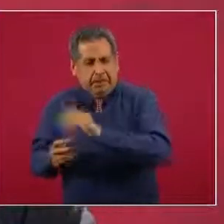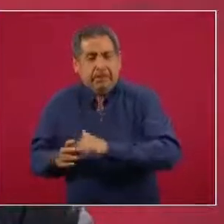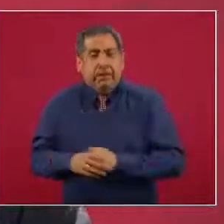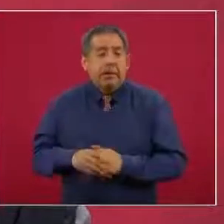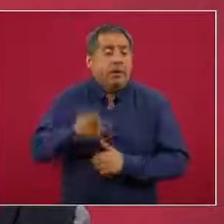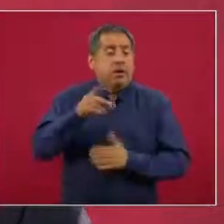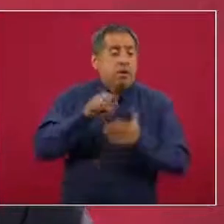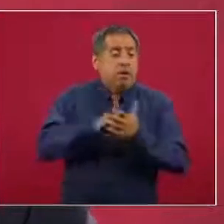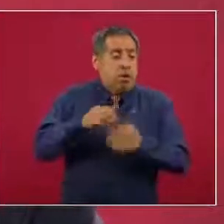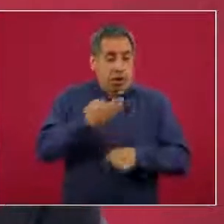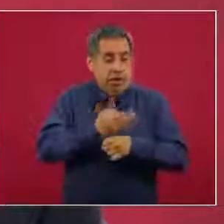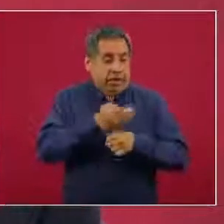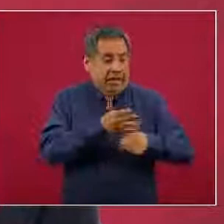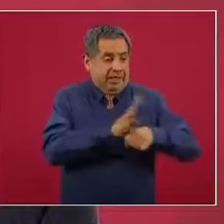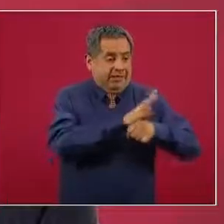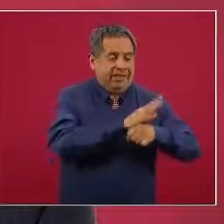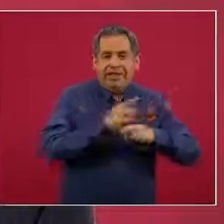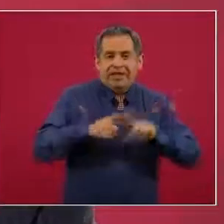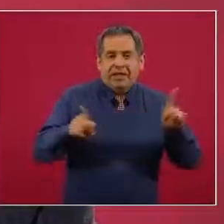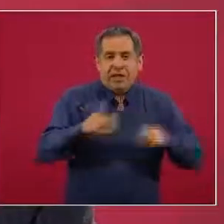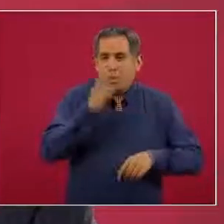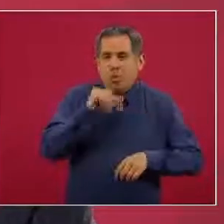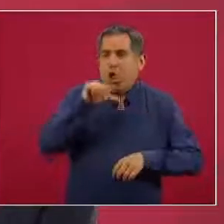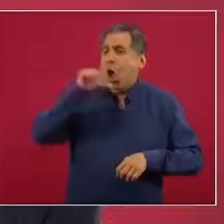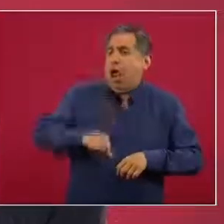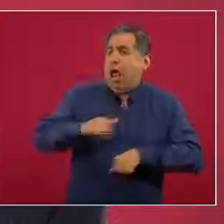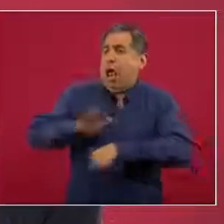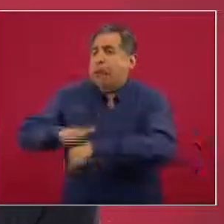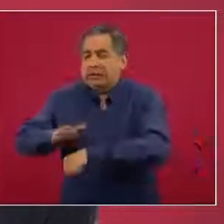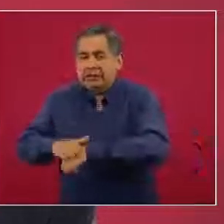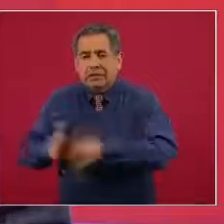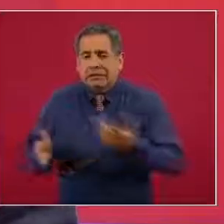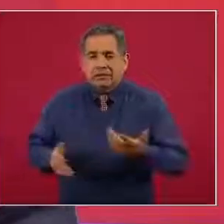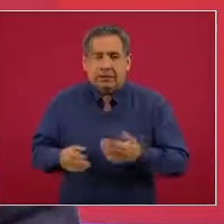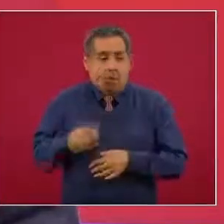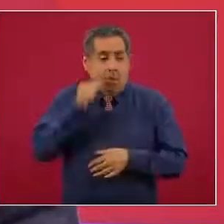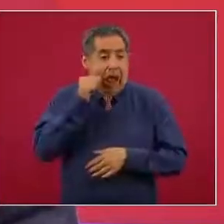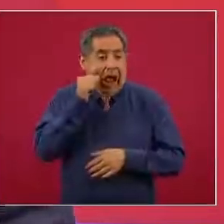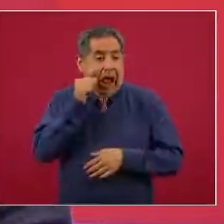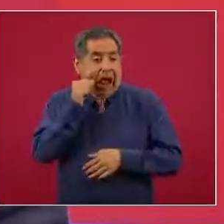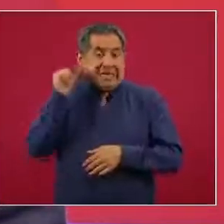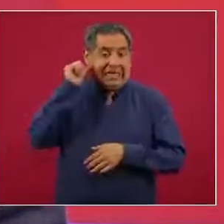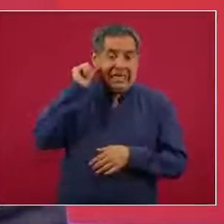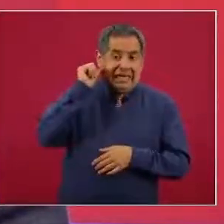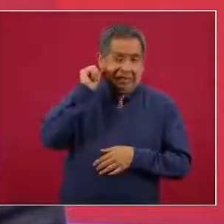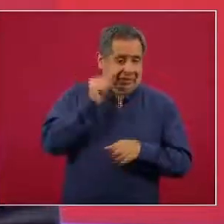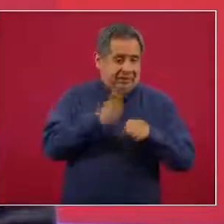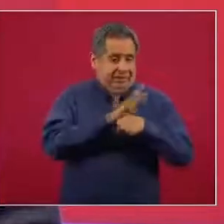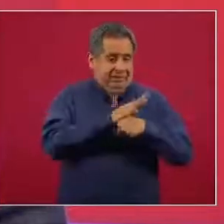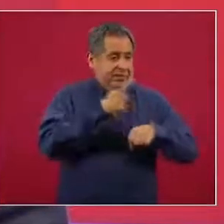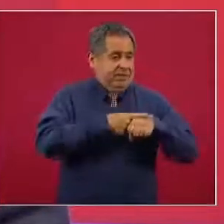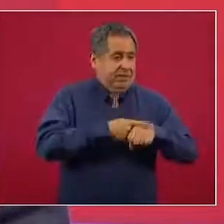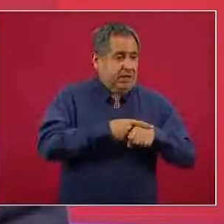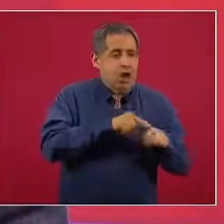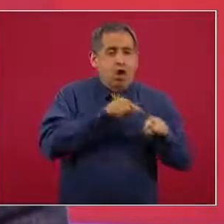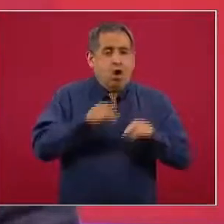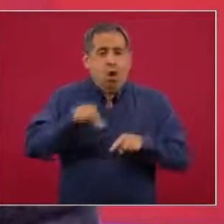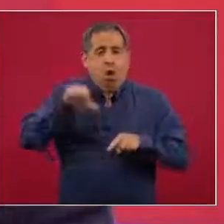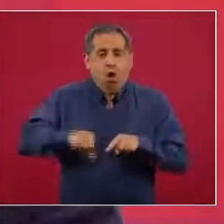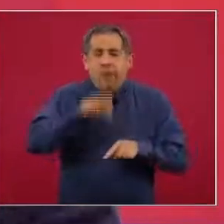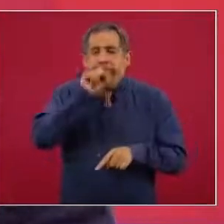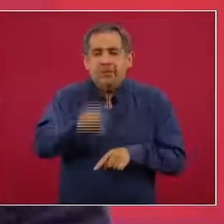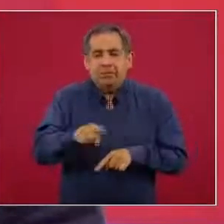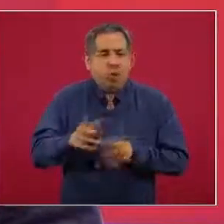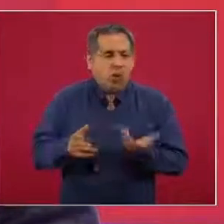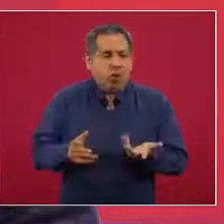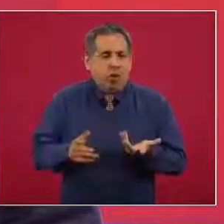Pero este fenómeno no es así, porque la intensidad epidémica de ayer para fines prácticos es la misma de hoy, a pesar